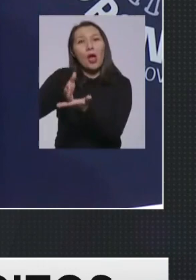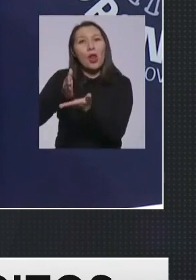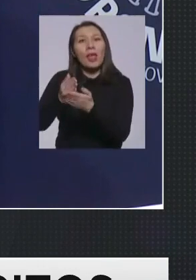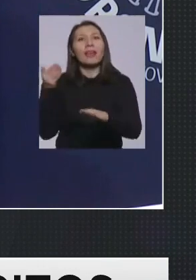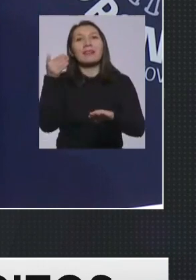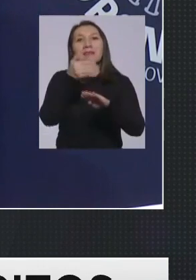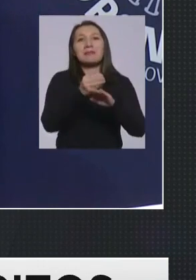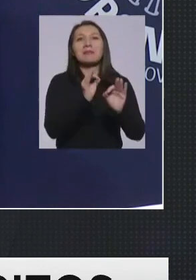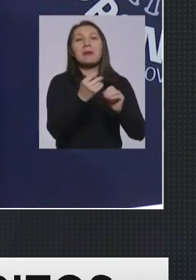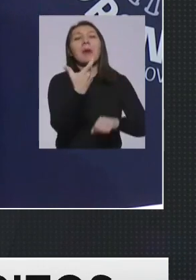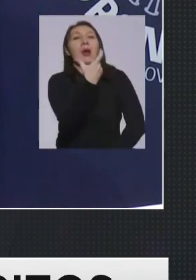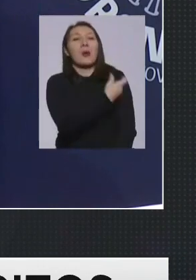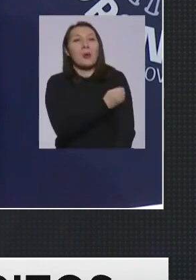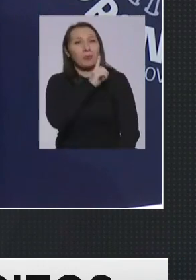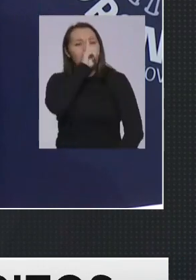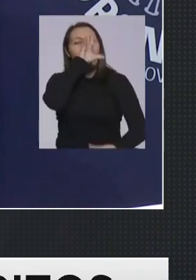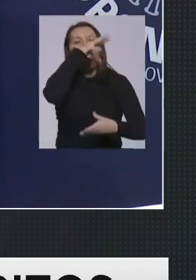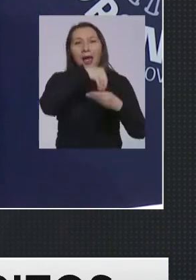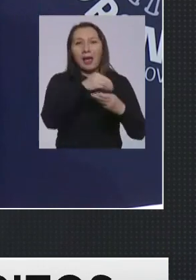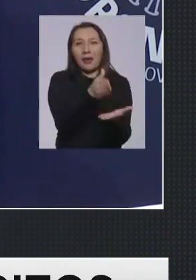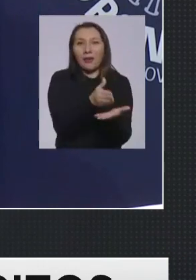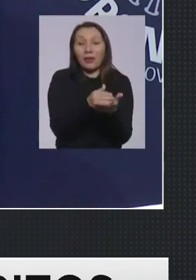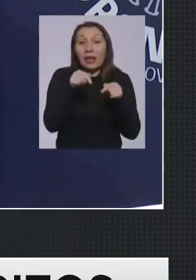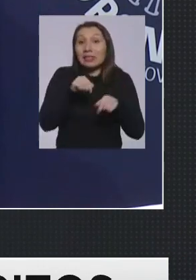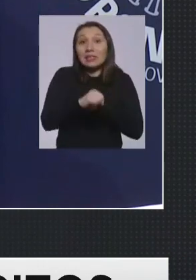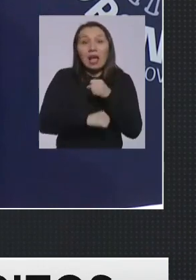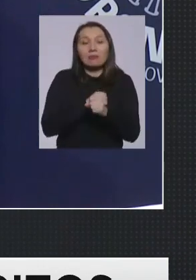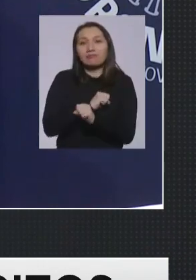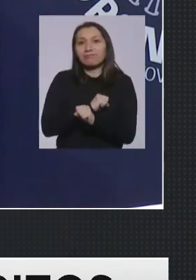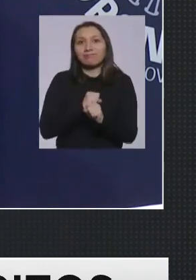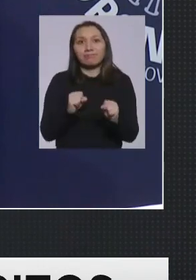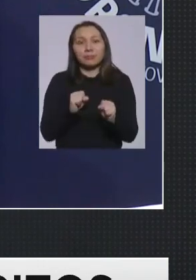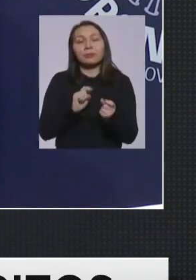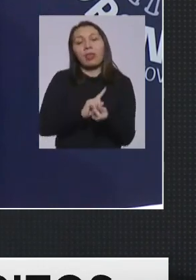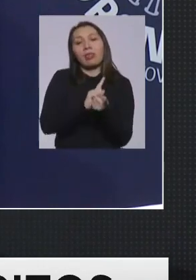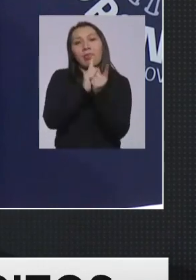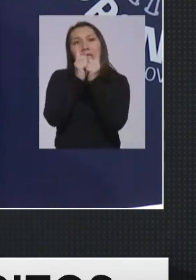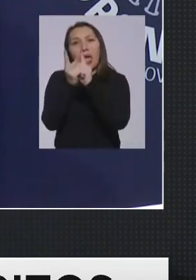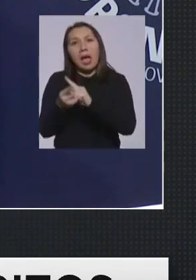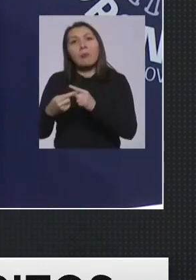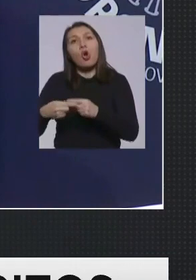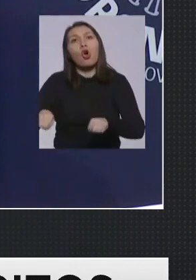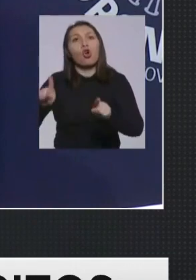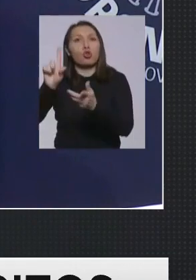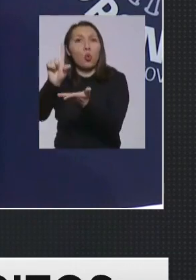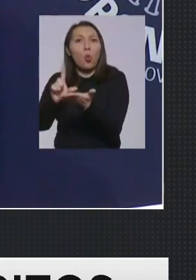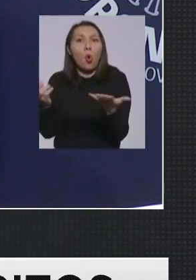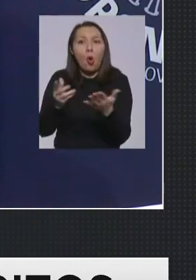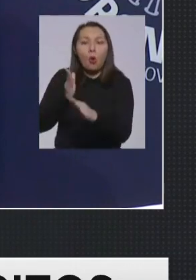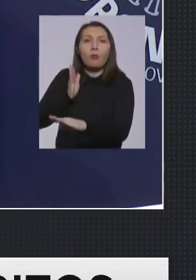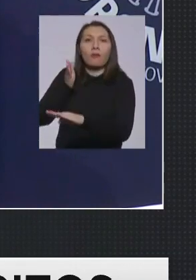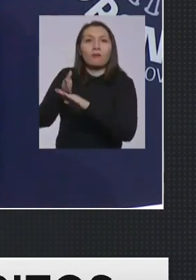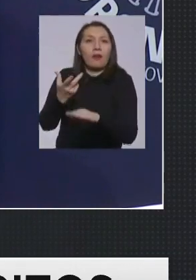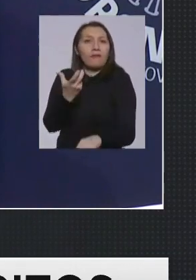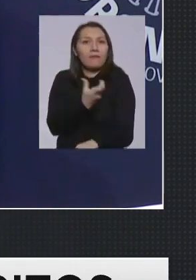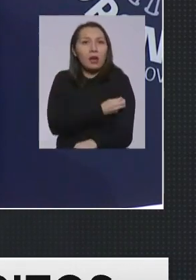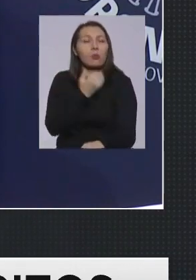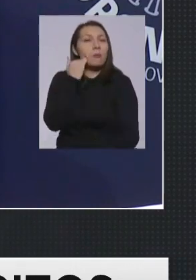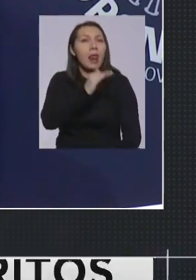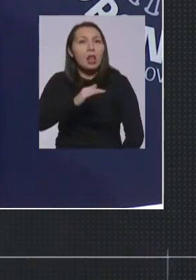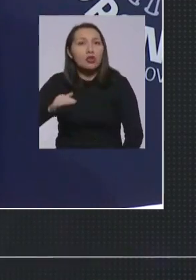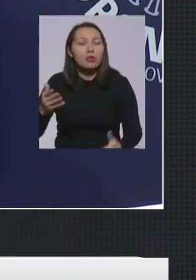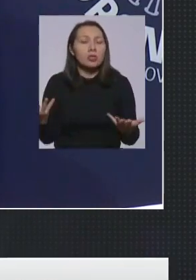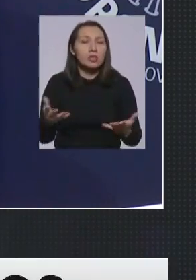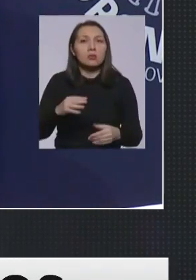se vacuna en donde dentro del colegio este año hemos tenido que instalar otro tipo de estrategias para vacunar a los